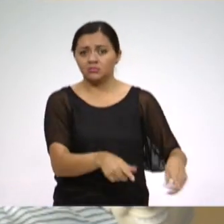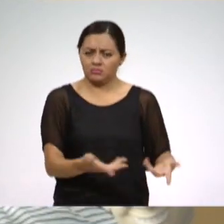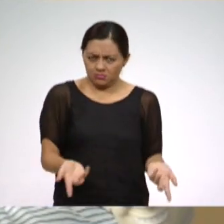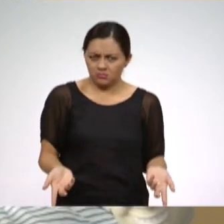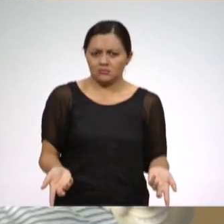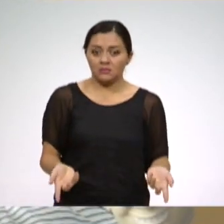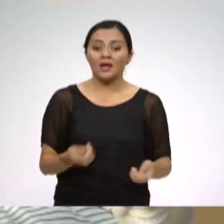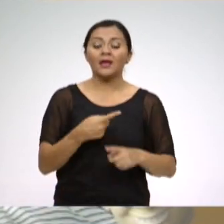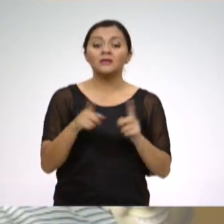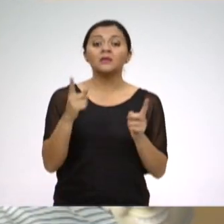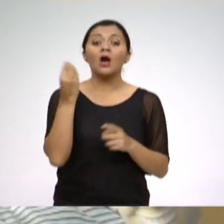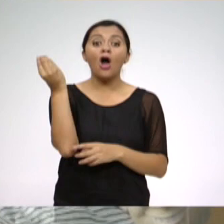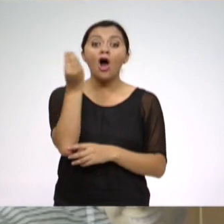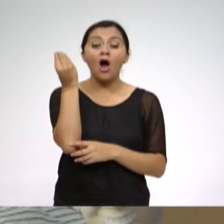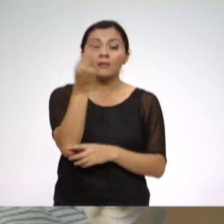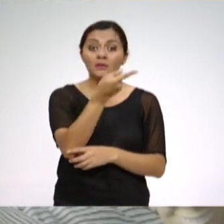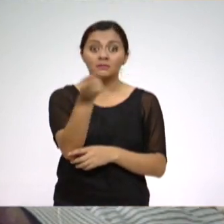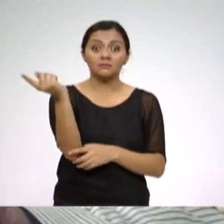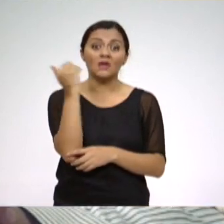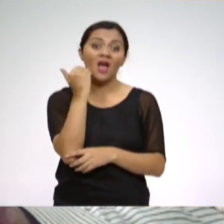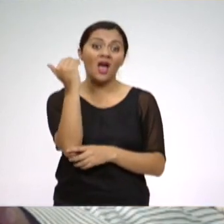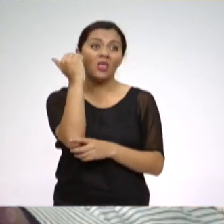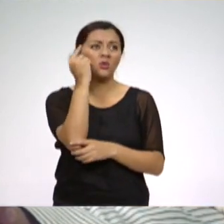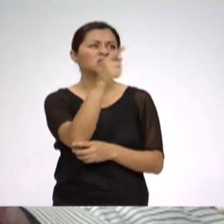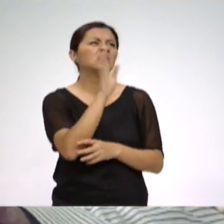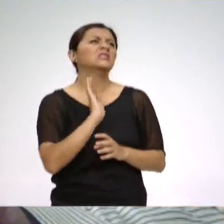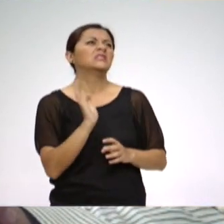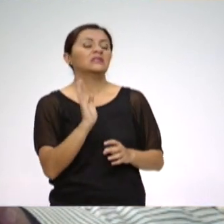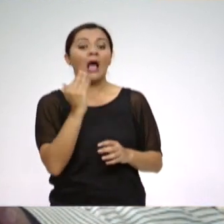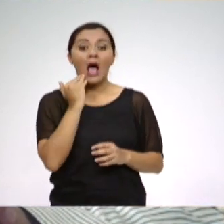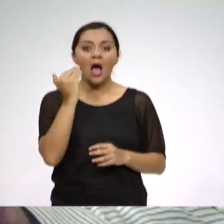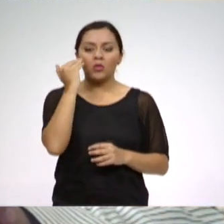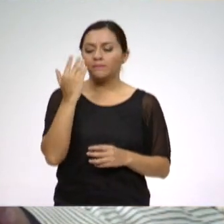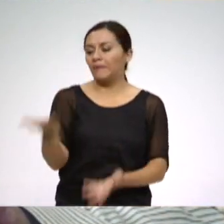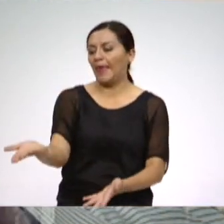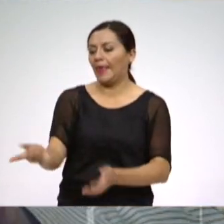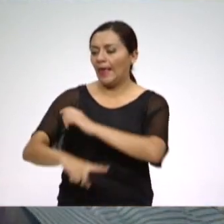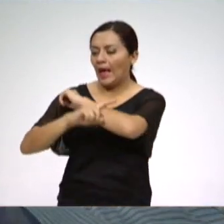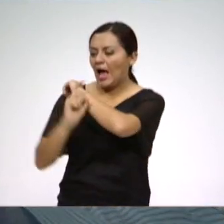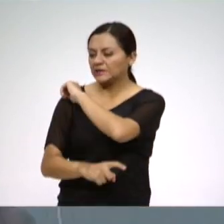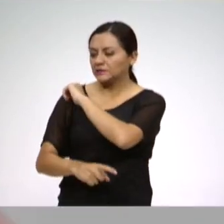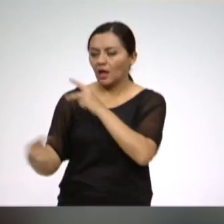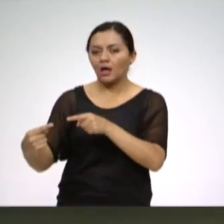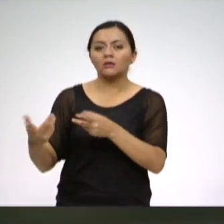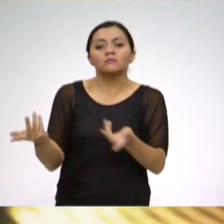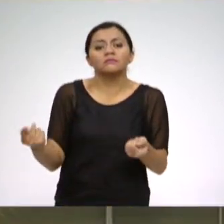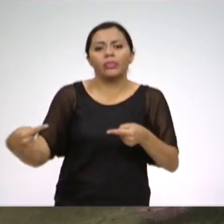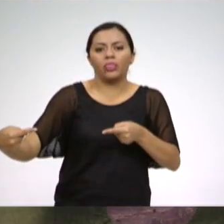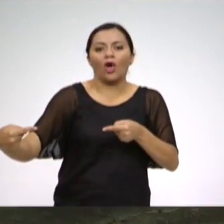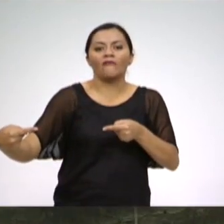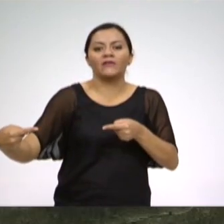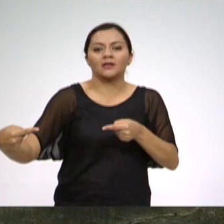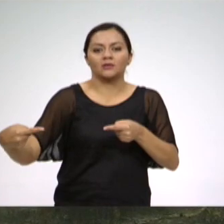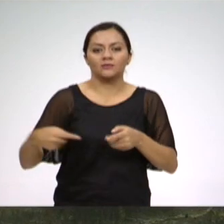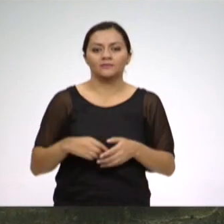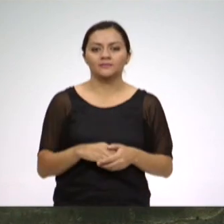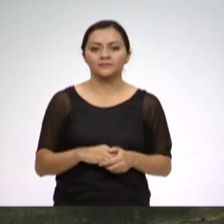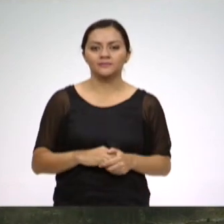parecen irreverentes ante el mundo adulto en vez de educar, castiga o reprime.